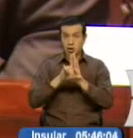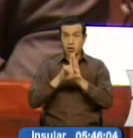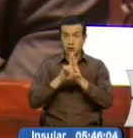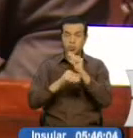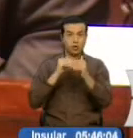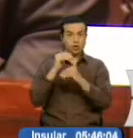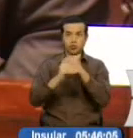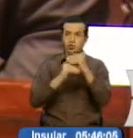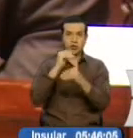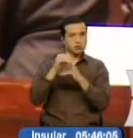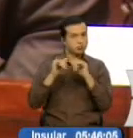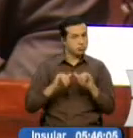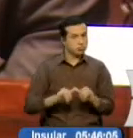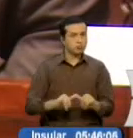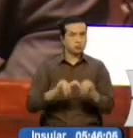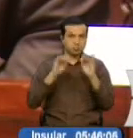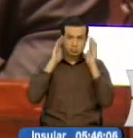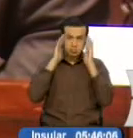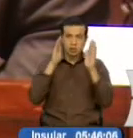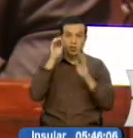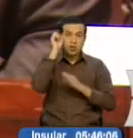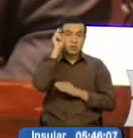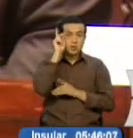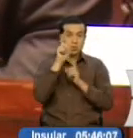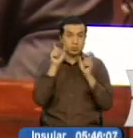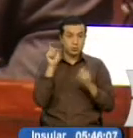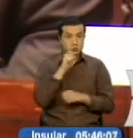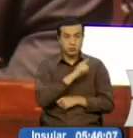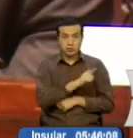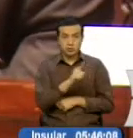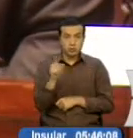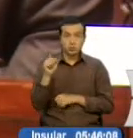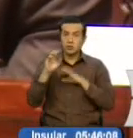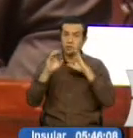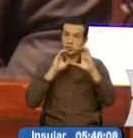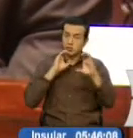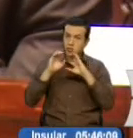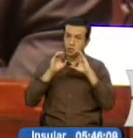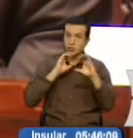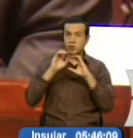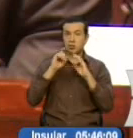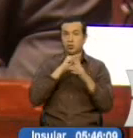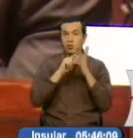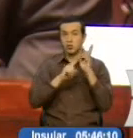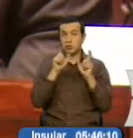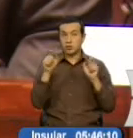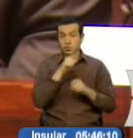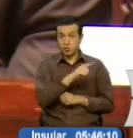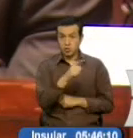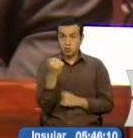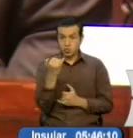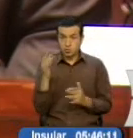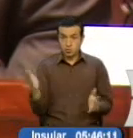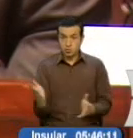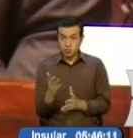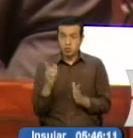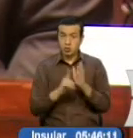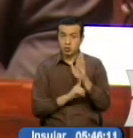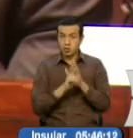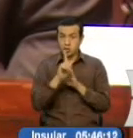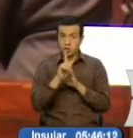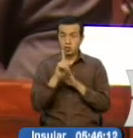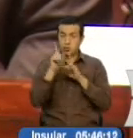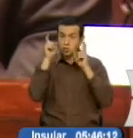proceso amplio donde se tomen en cuenta los criterios de los ciudadanos, de los comunicadores y de quienes hoy fomentan el desarrollo y la regulación